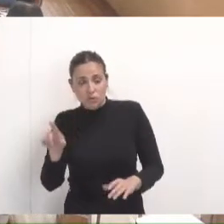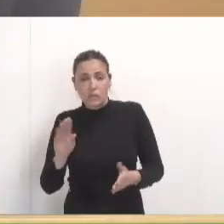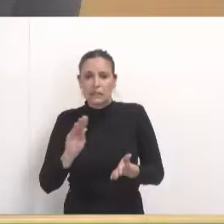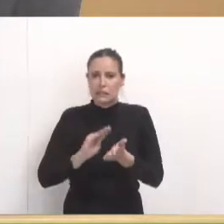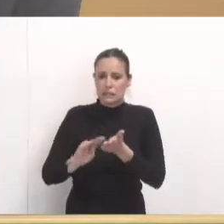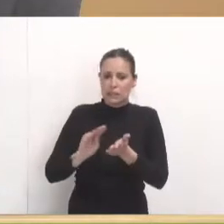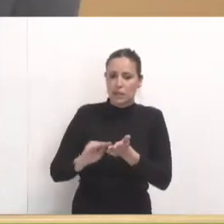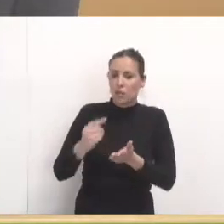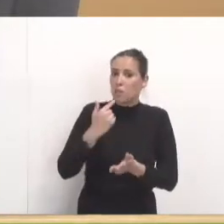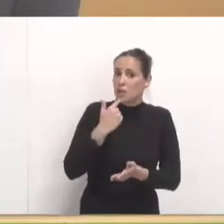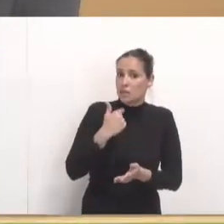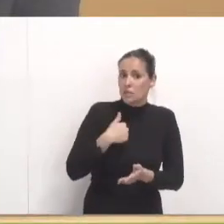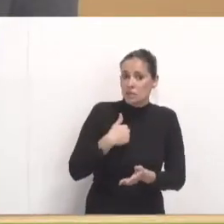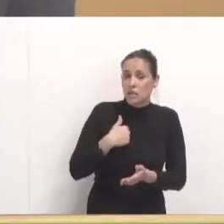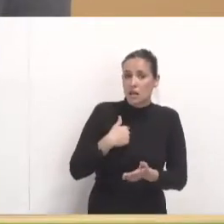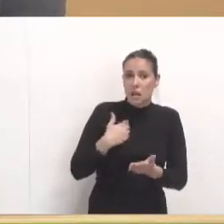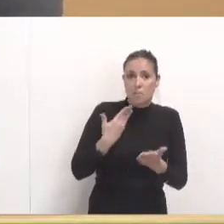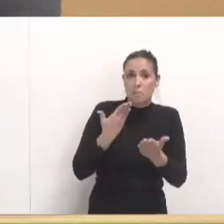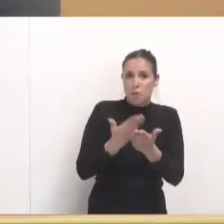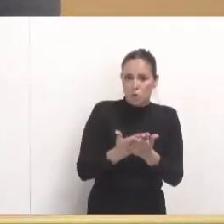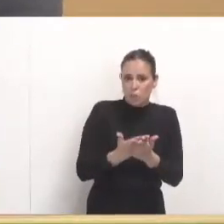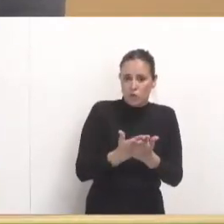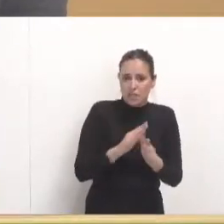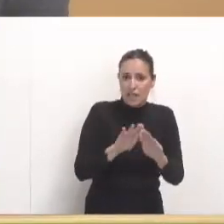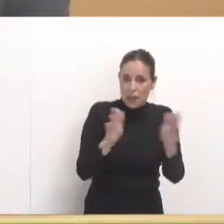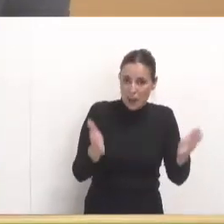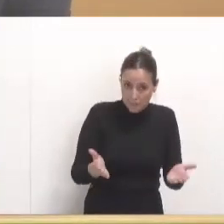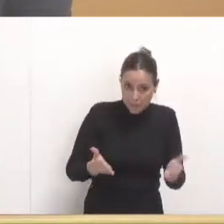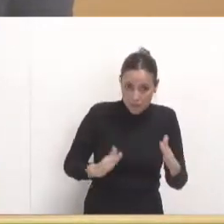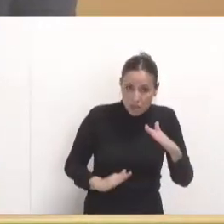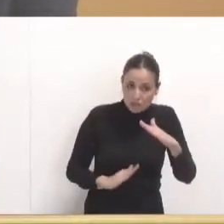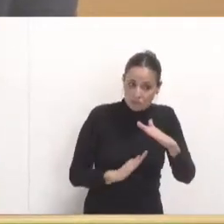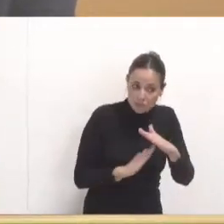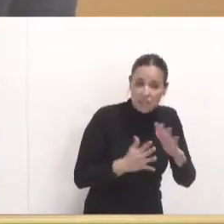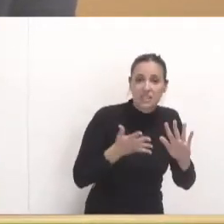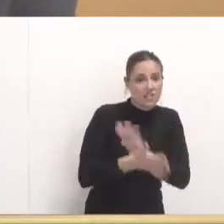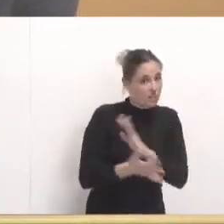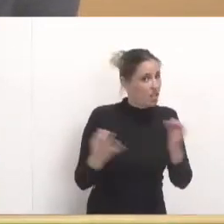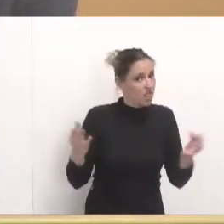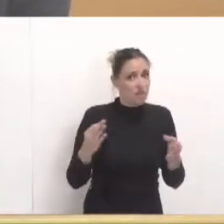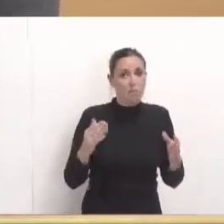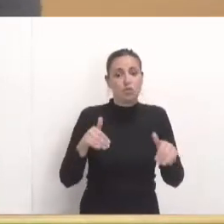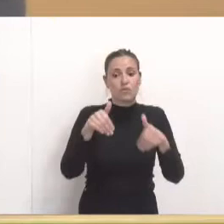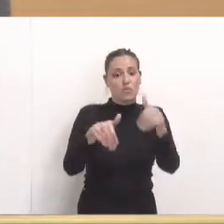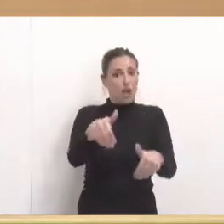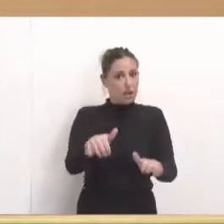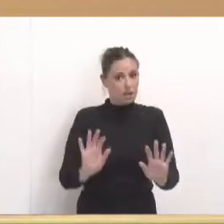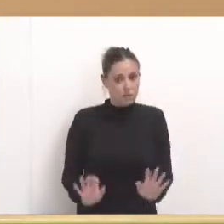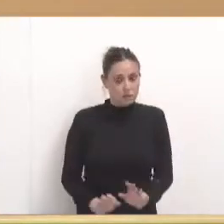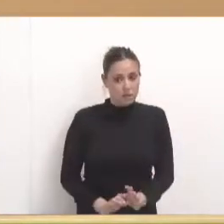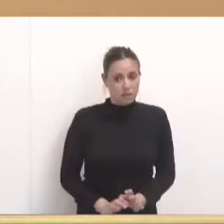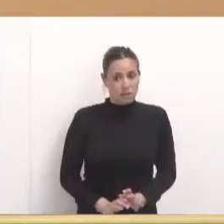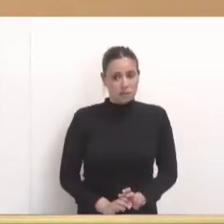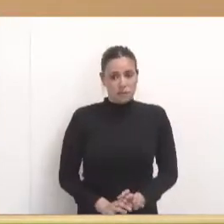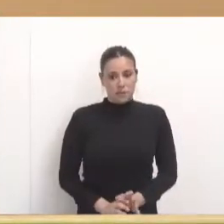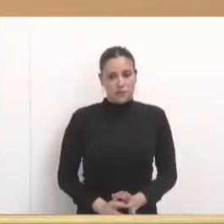secretario que, dado que la propuesta es que quede sobre la mesa, hay que votarla, esa propuesta. Hay que someterla. Hay que someterlo. La petición de que quede sobre la mesa, hay que votarla.